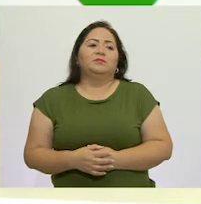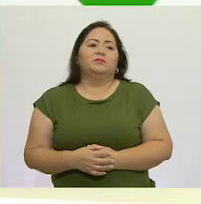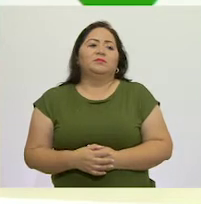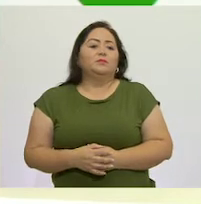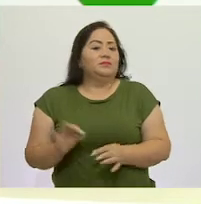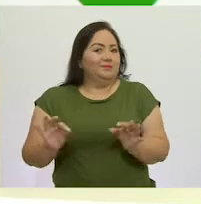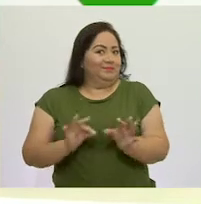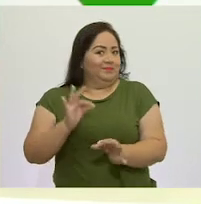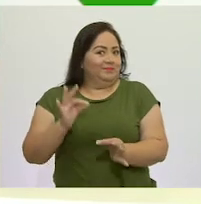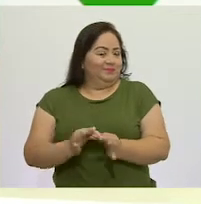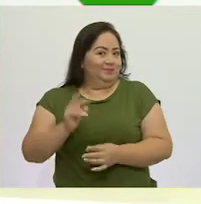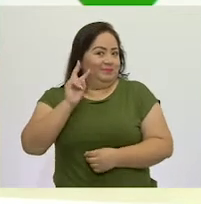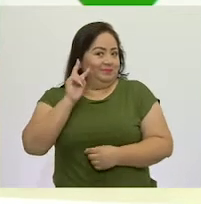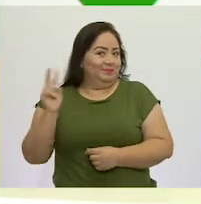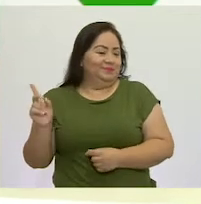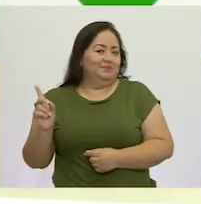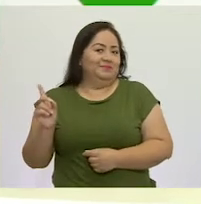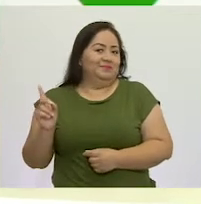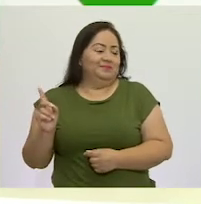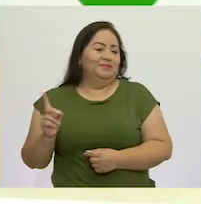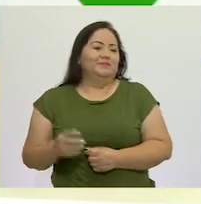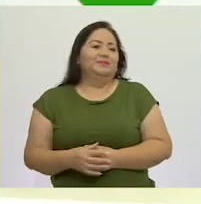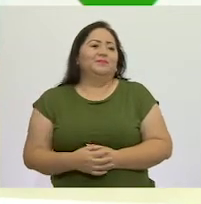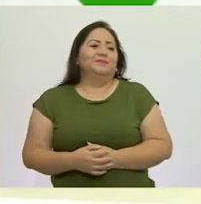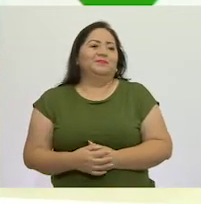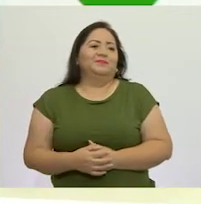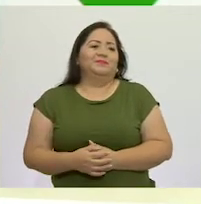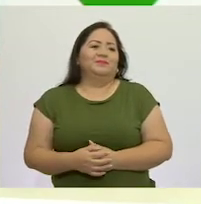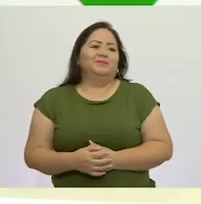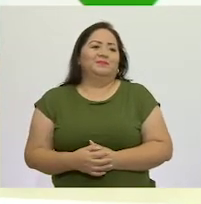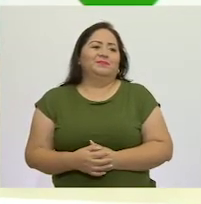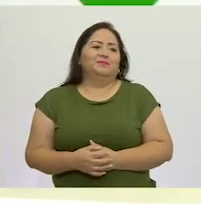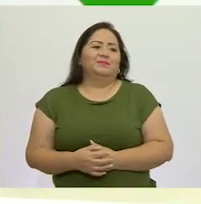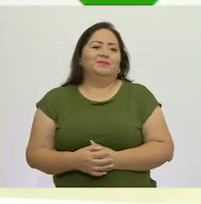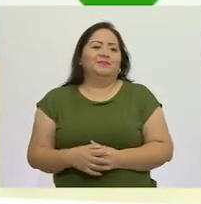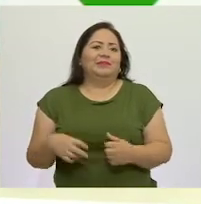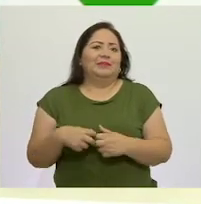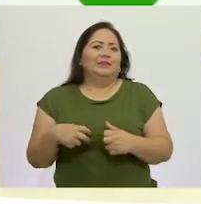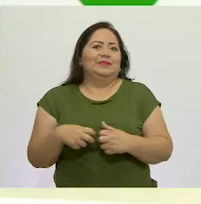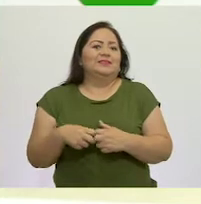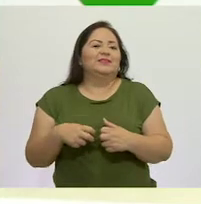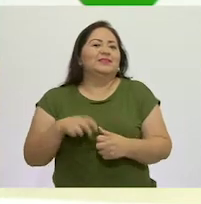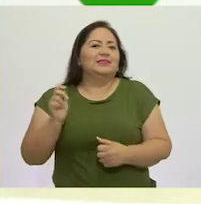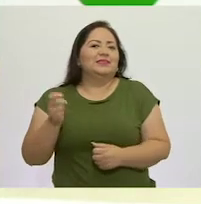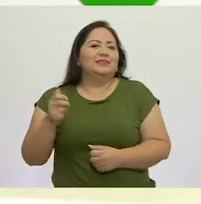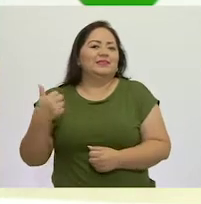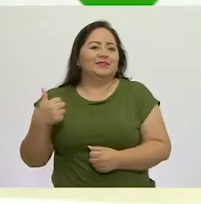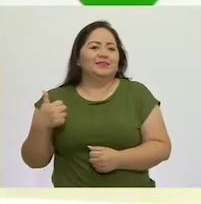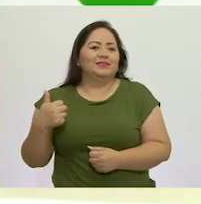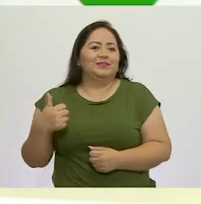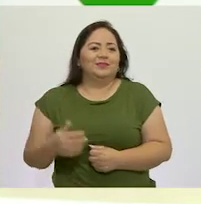¿Están listos? ¡Sí! ¡Ahí va! ¡Ton, ton, ton, ton! ¡Qué emoción! ¿Qué será?